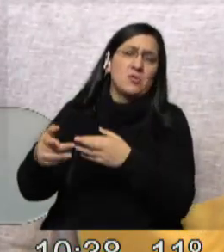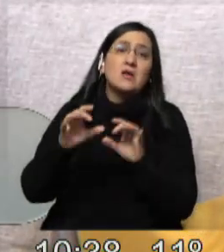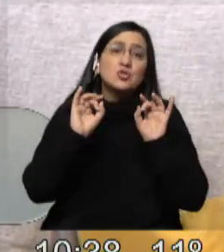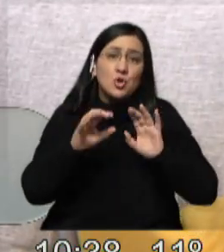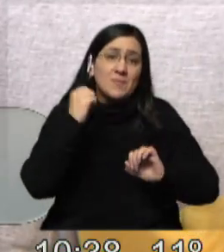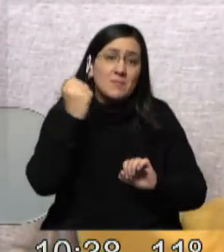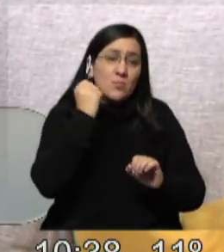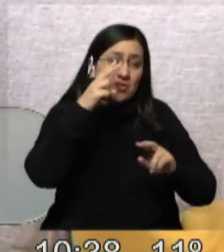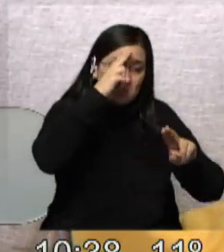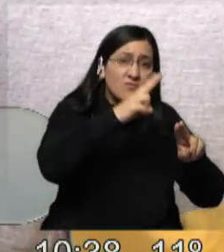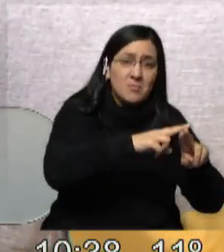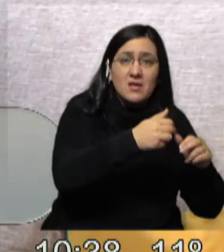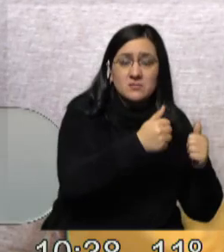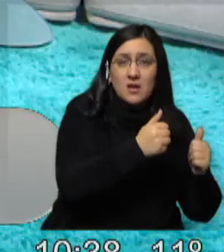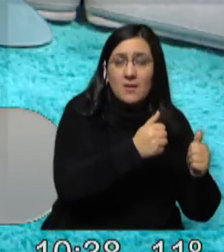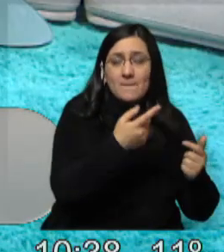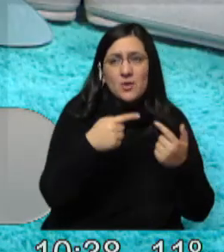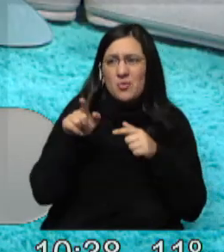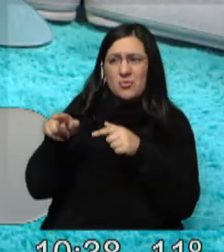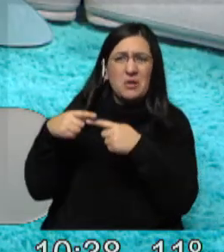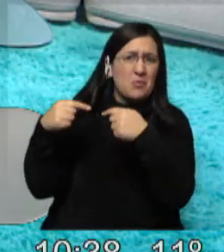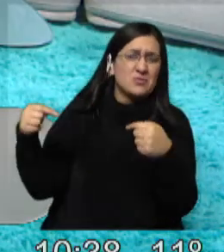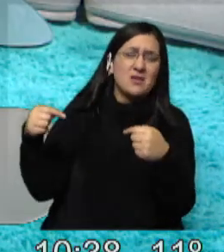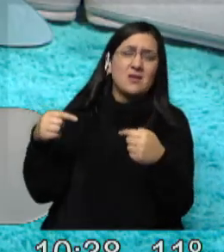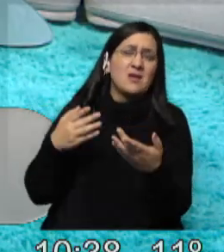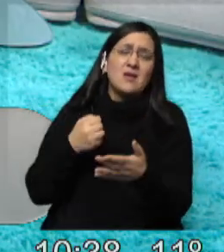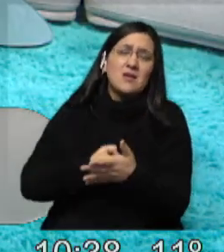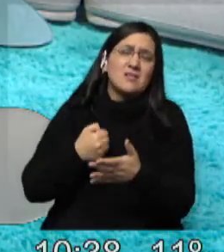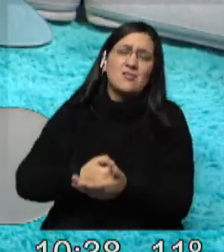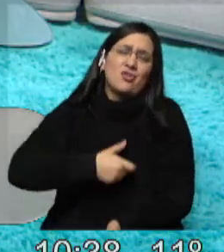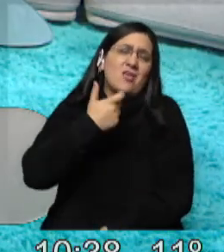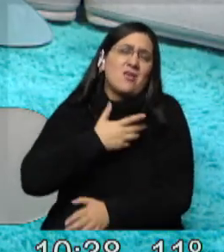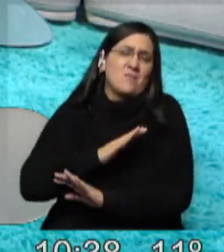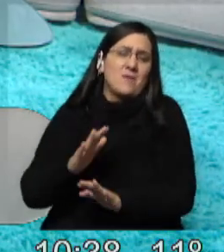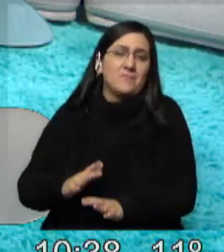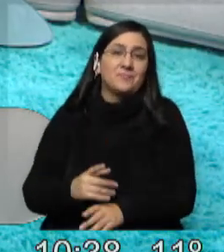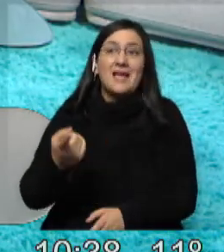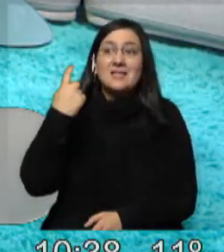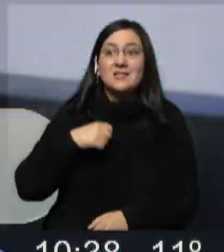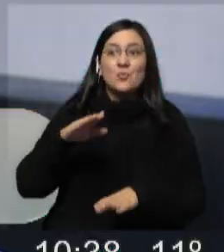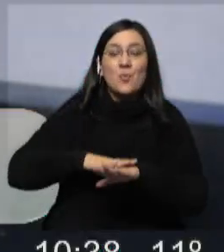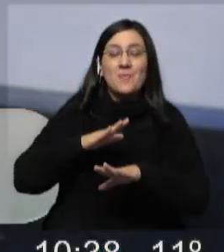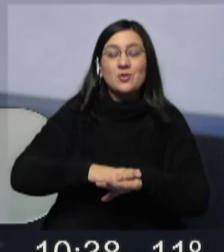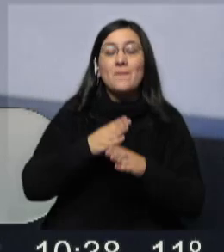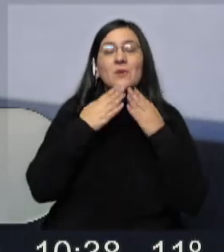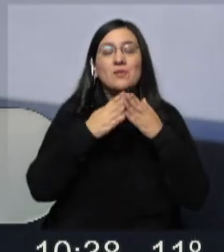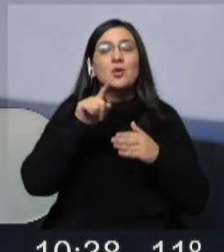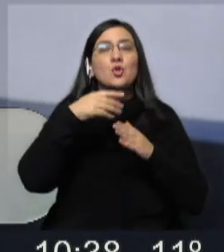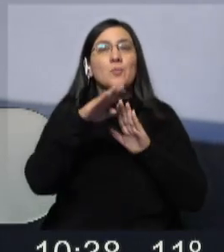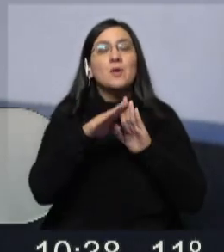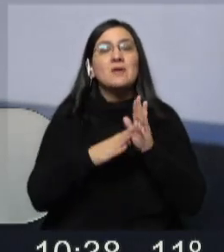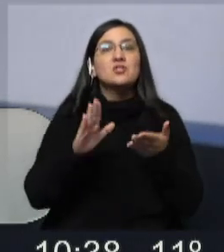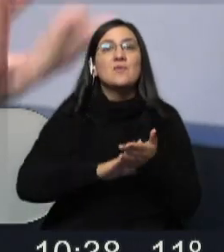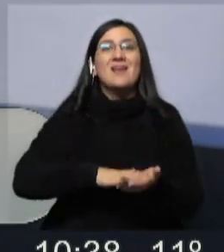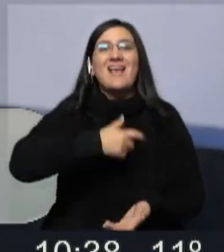trato de llevar una sonrisa, de pasarla bien, de contagiar eso. Ayer hubo un momento que preguntándote en otro programa sobre esa risa,